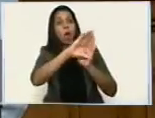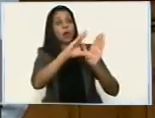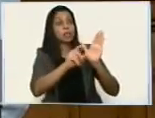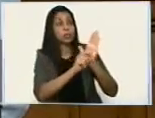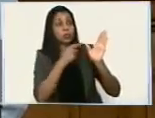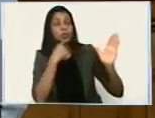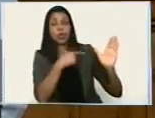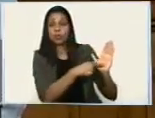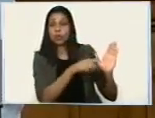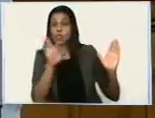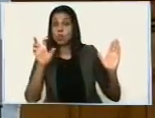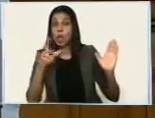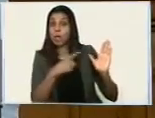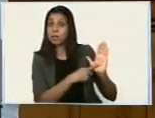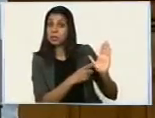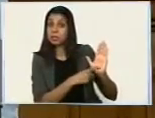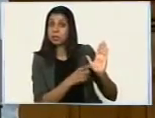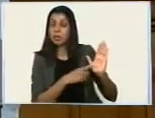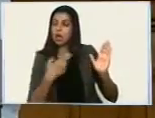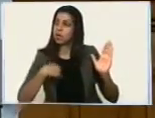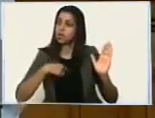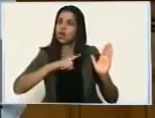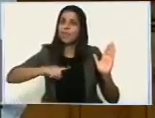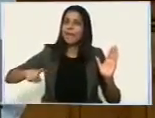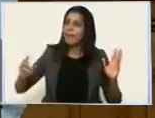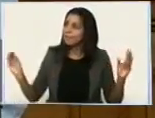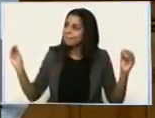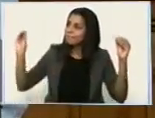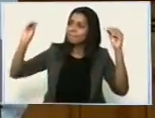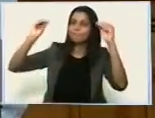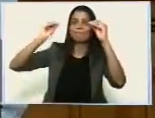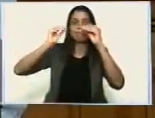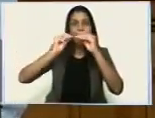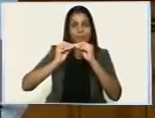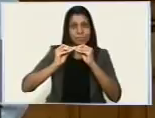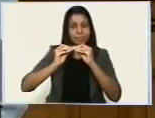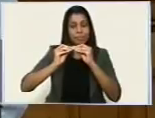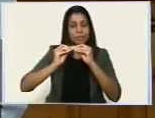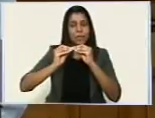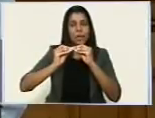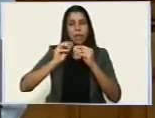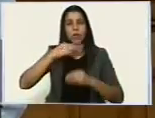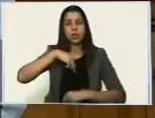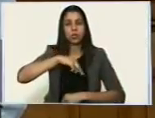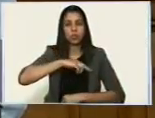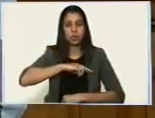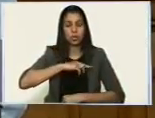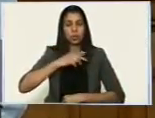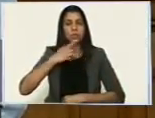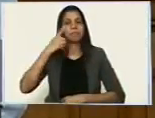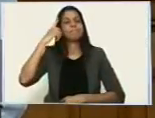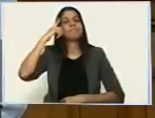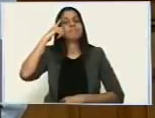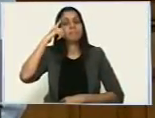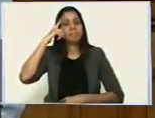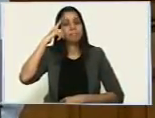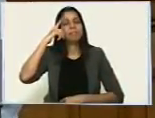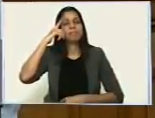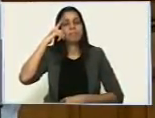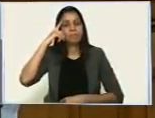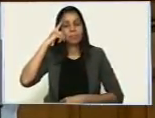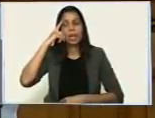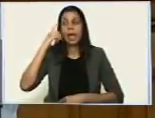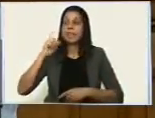constituyente, pongámonos nosotros en sintonía y dispongámonos a abrir, en primer lugar,